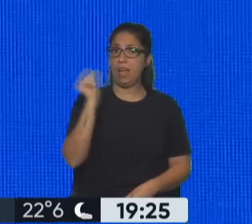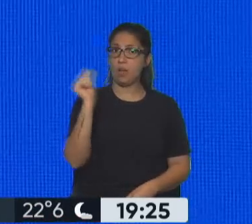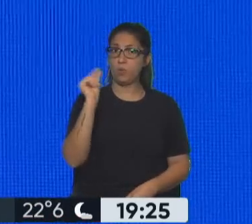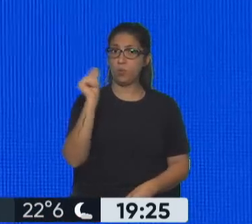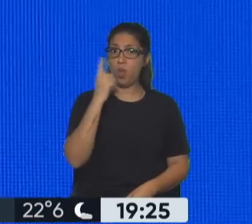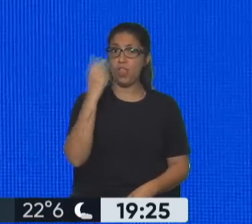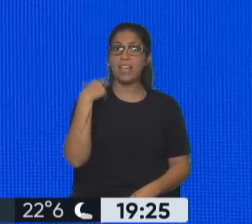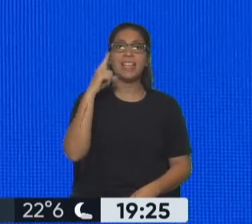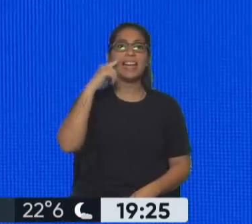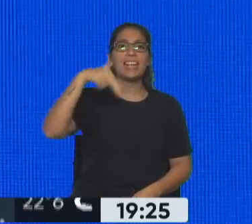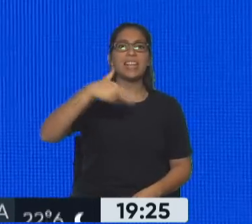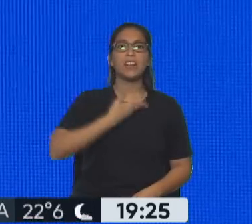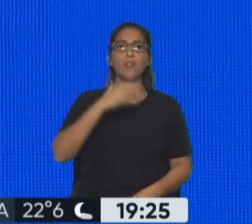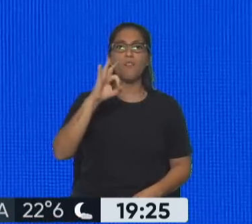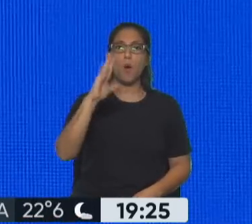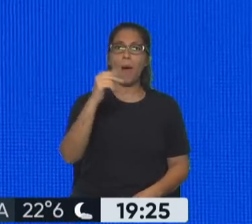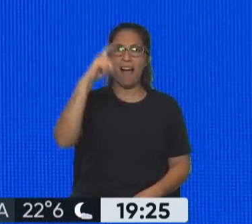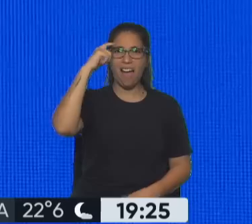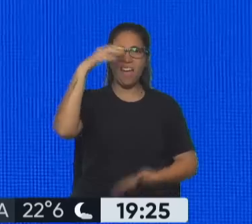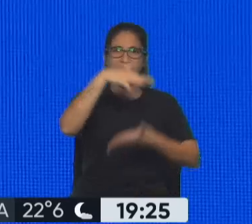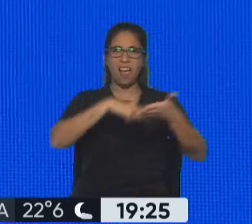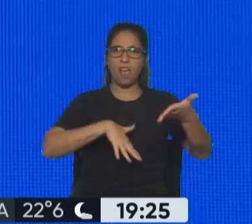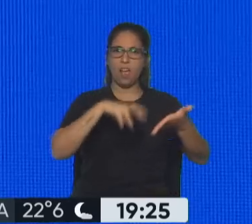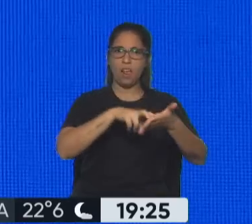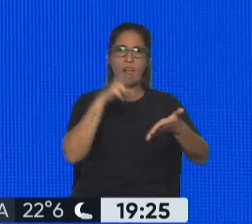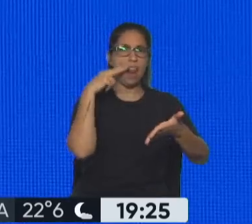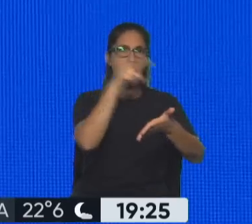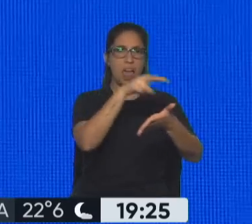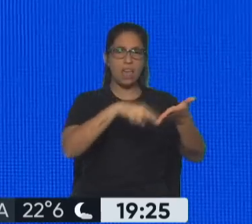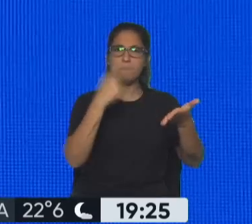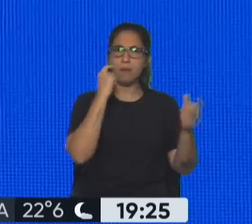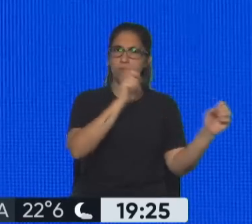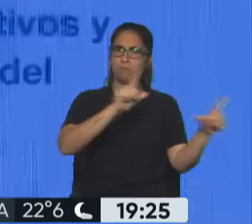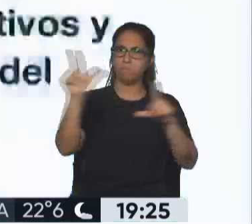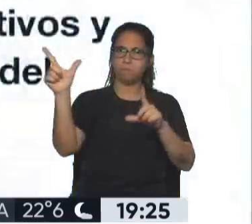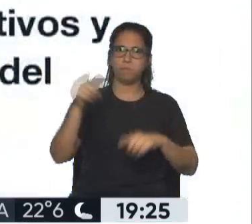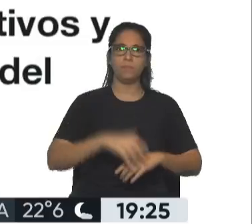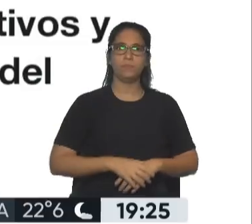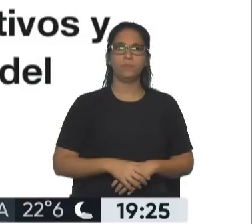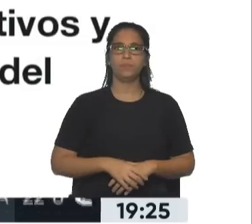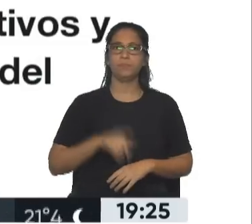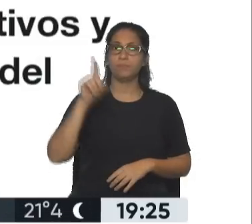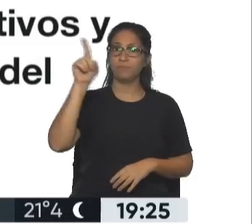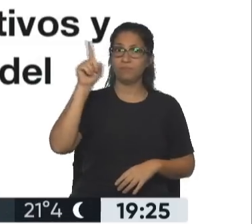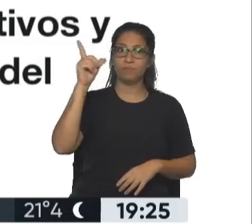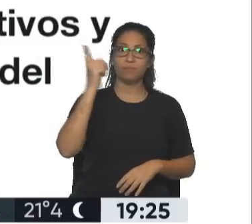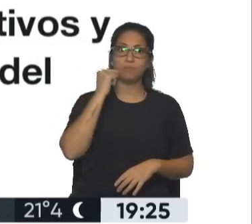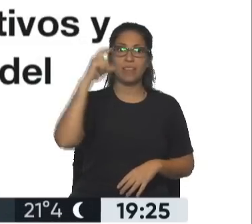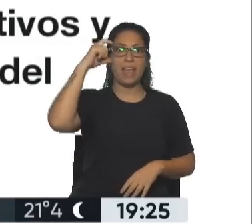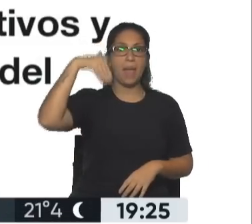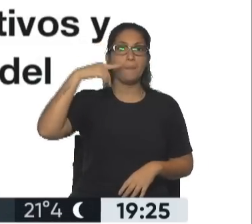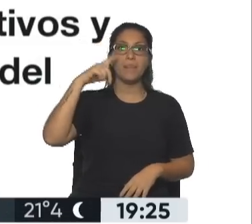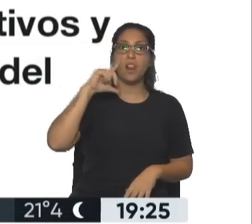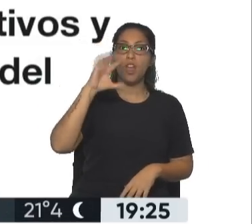en Infobae un artículo, por favor, ¿lo podemos poner? Eso es. Ese señor que está ahí, Emilio